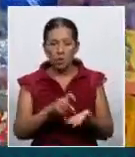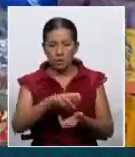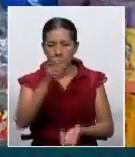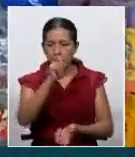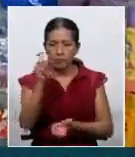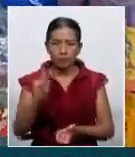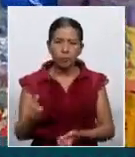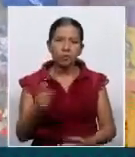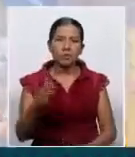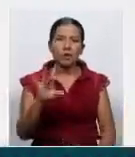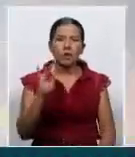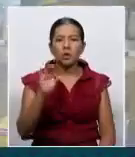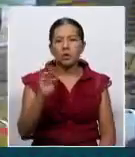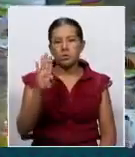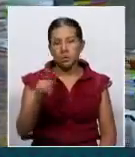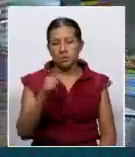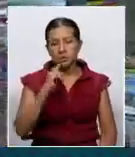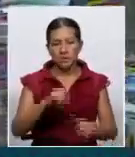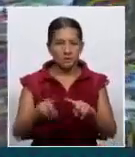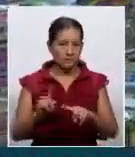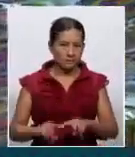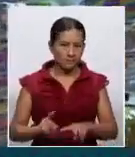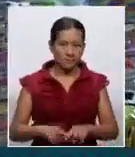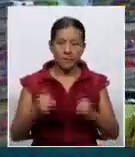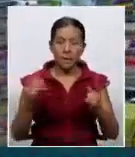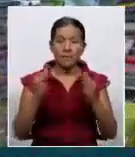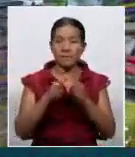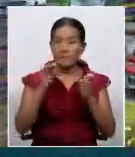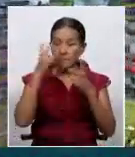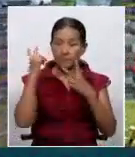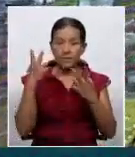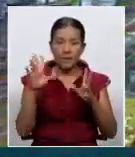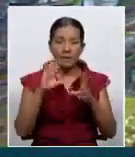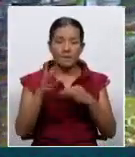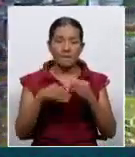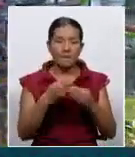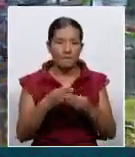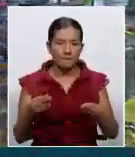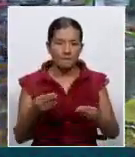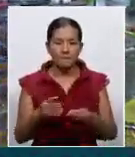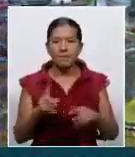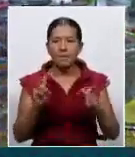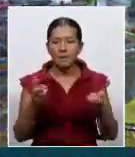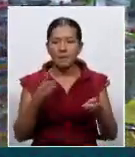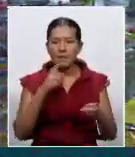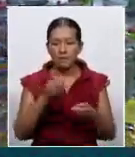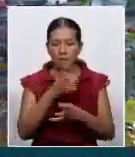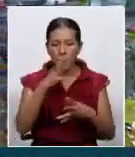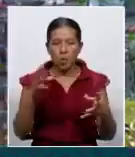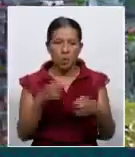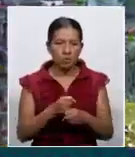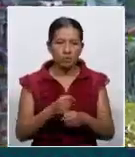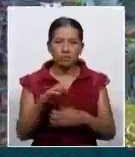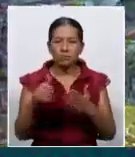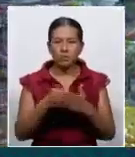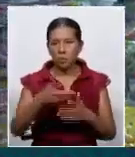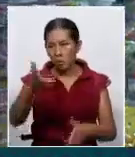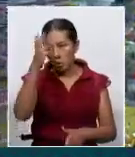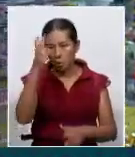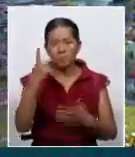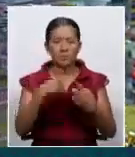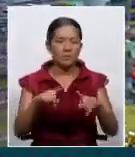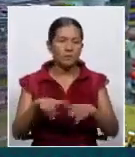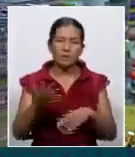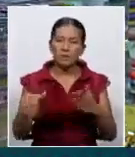hay el paquete de espuma. Las pañueletas, las bolsitas, los chisquetes, las gorritas, todos los